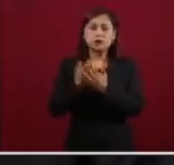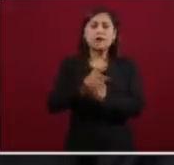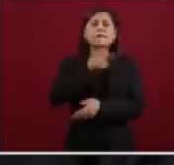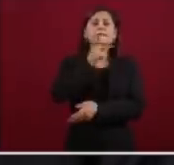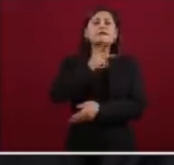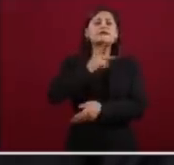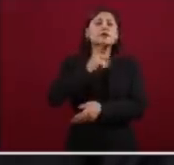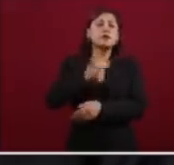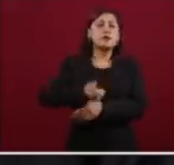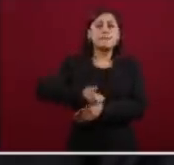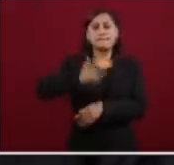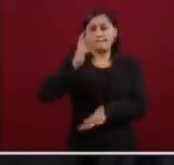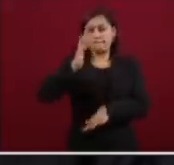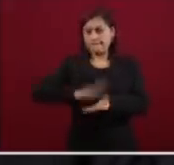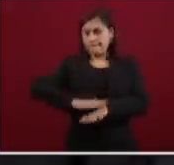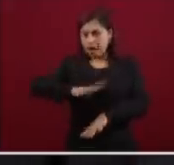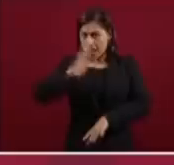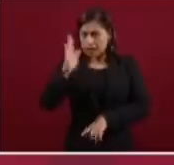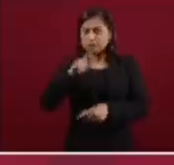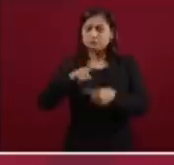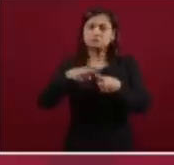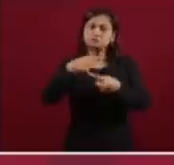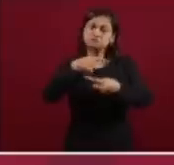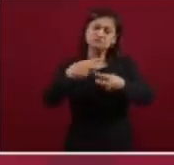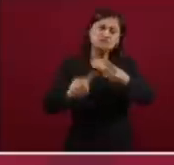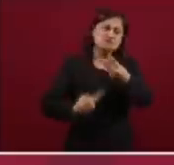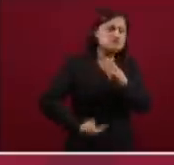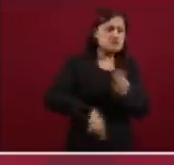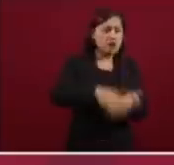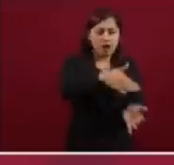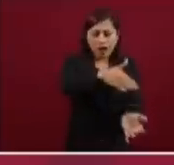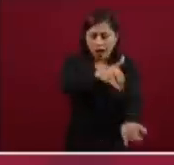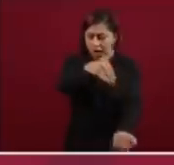petróleo y así